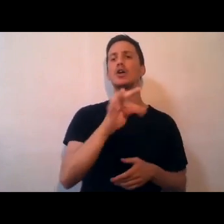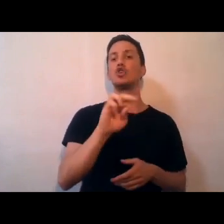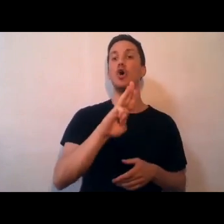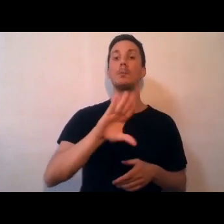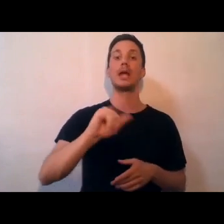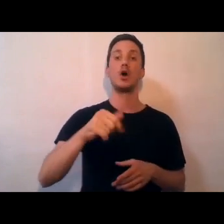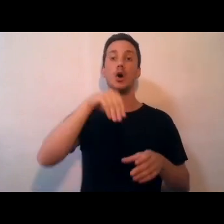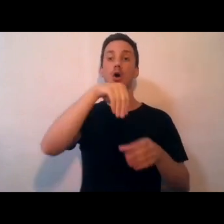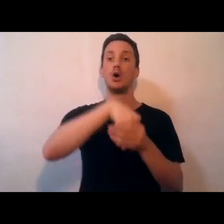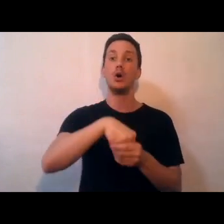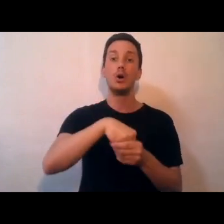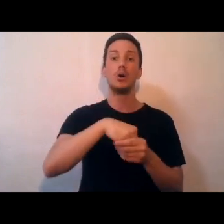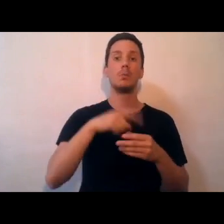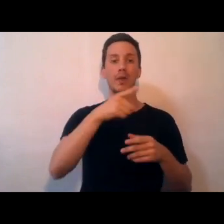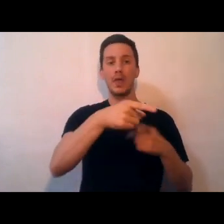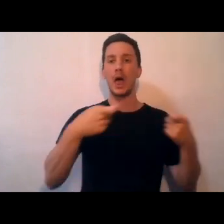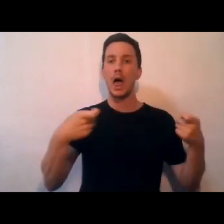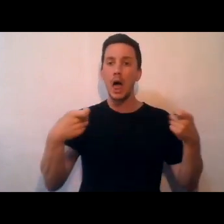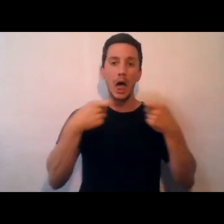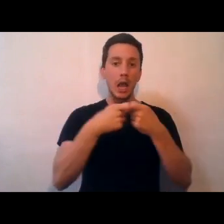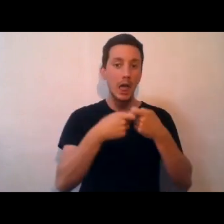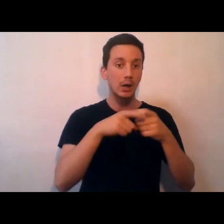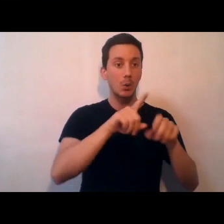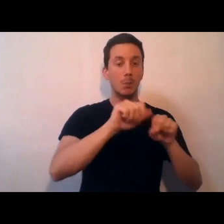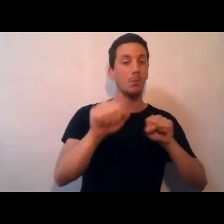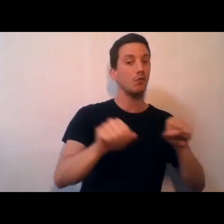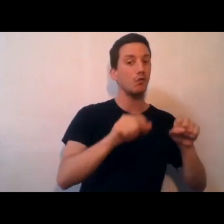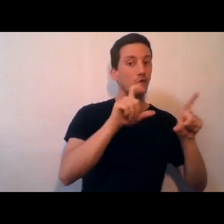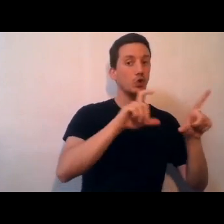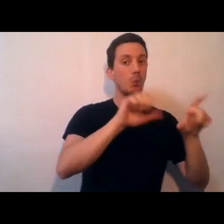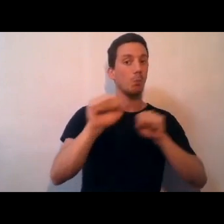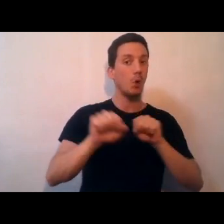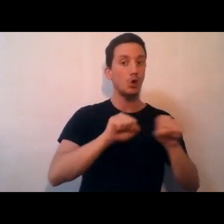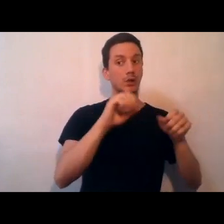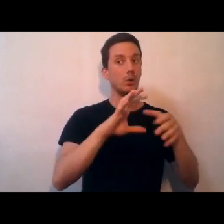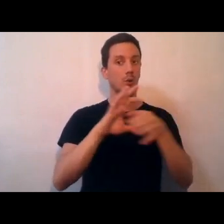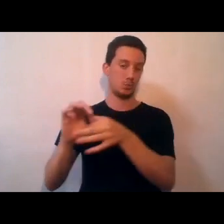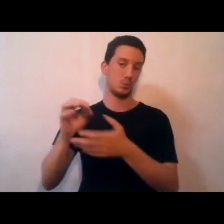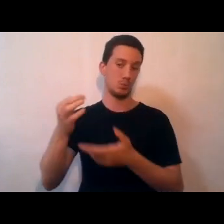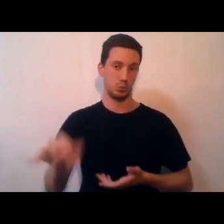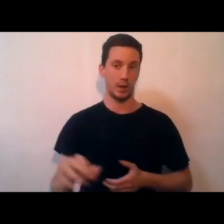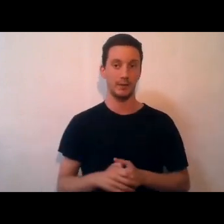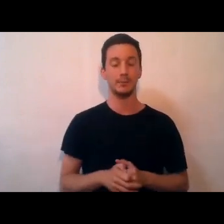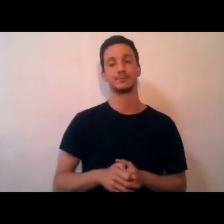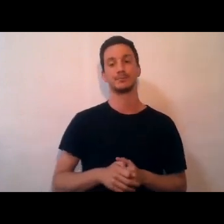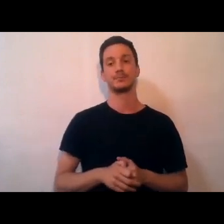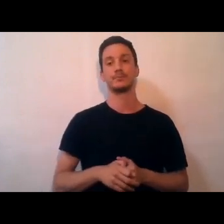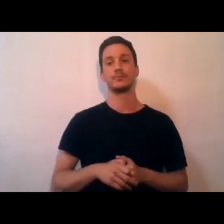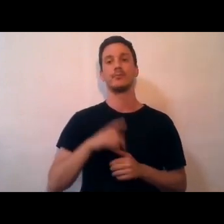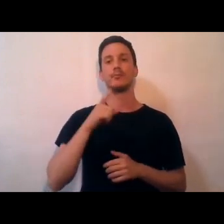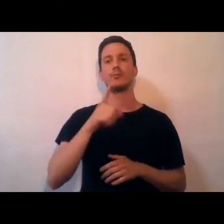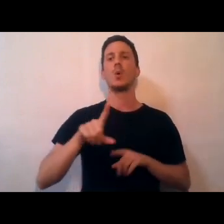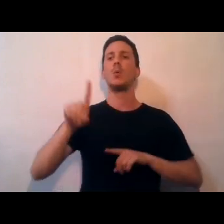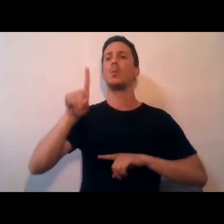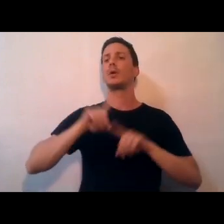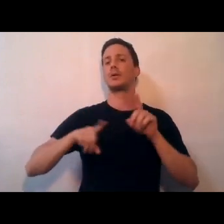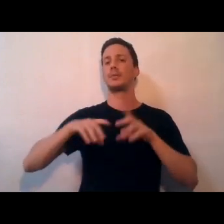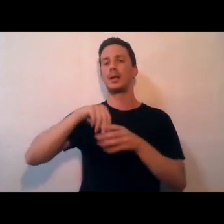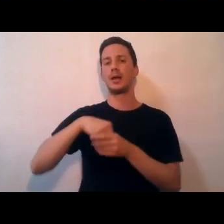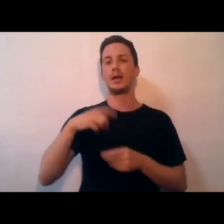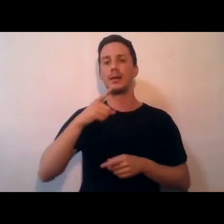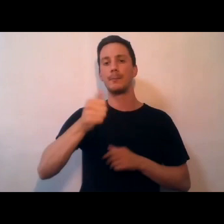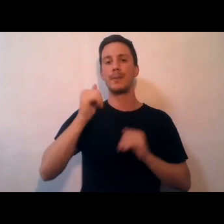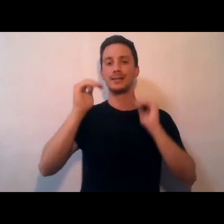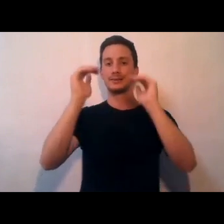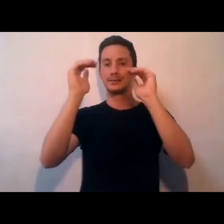tiene alergia a ese componente químico del fotoprotector. Inconveniente, como os he dicho, hay que ponerlos media hora antes de la